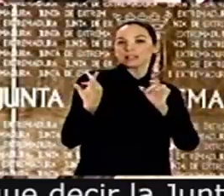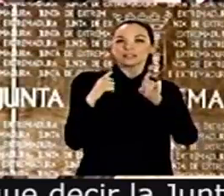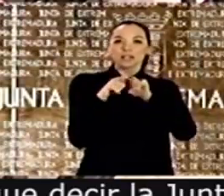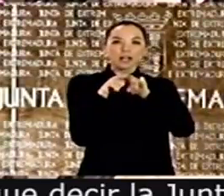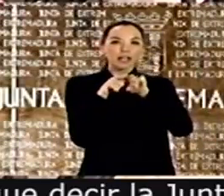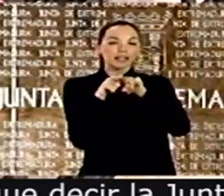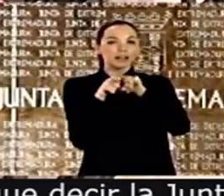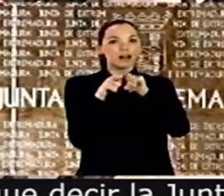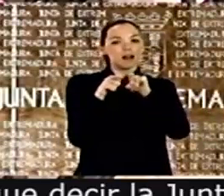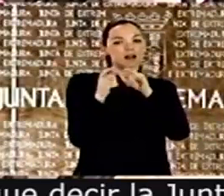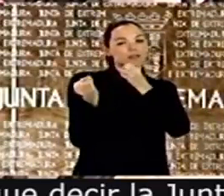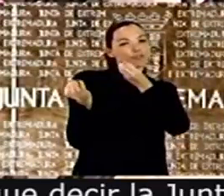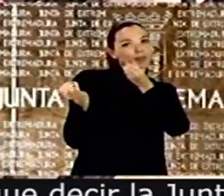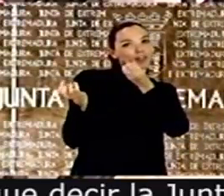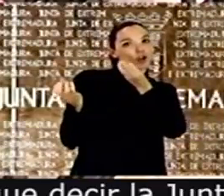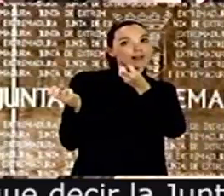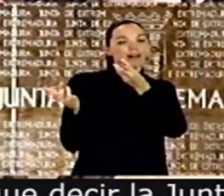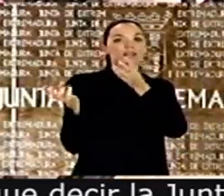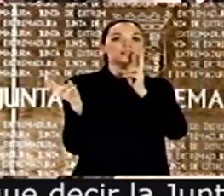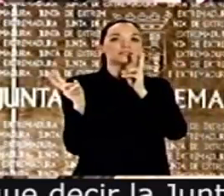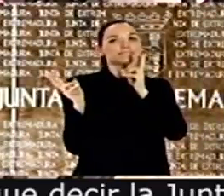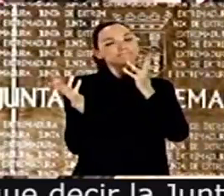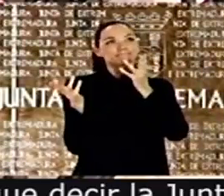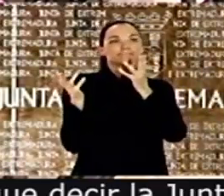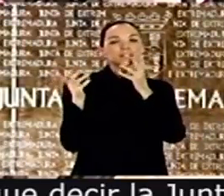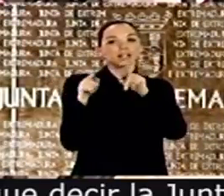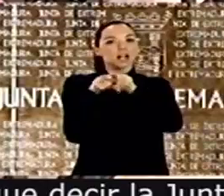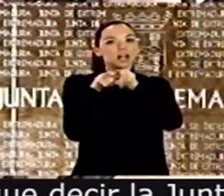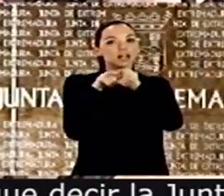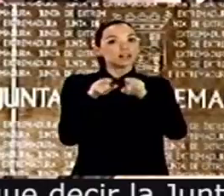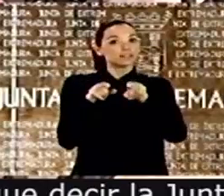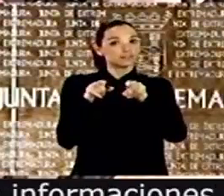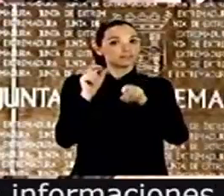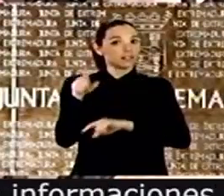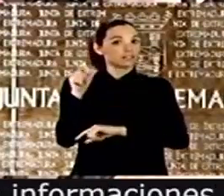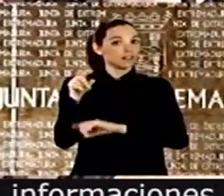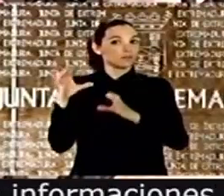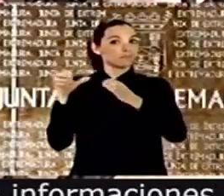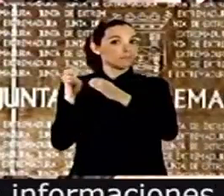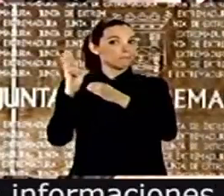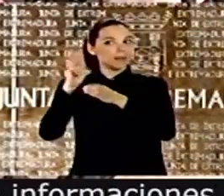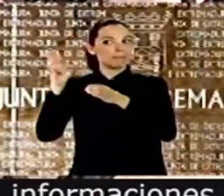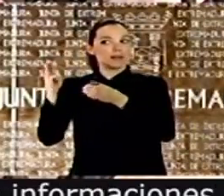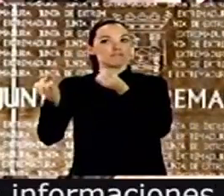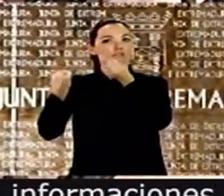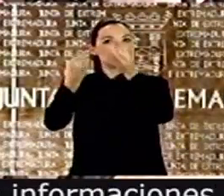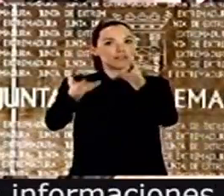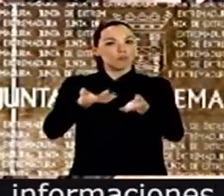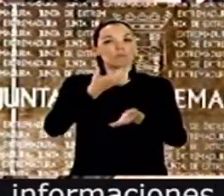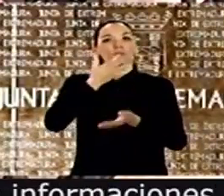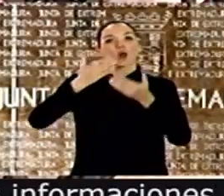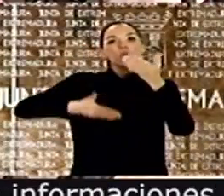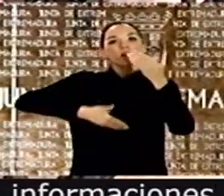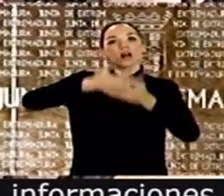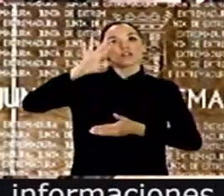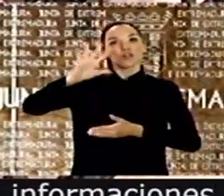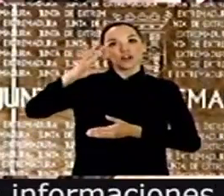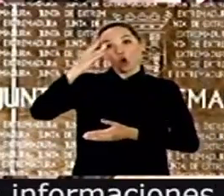ante las últimas informaciones, críticas por parte sobre todo del Partido Popular e informaciones, por ejemplo, en el diario 5 Días del